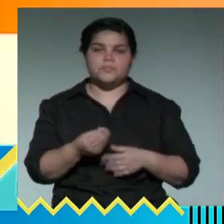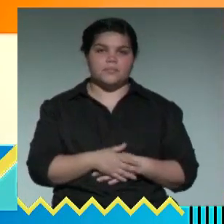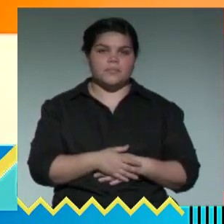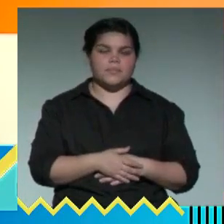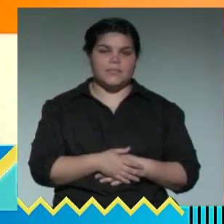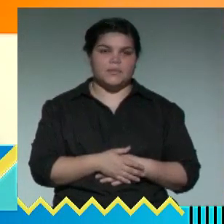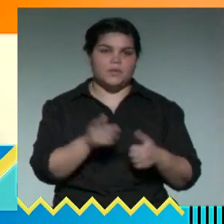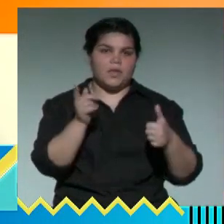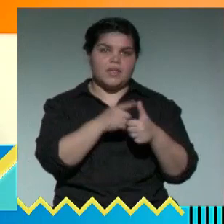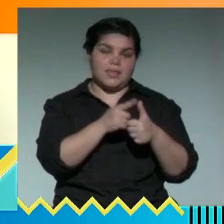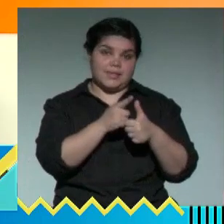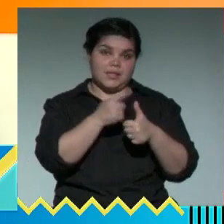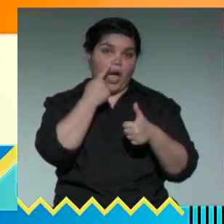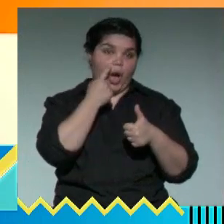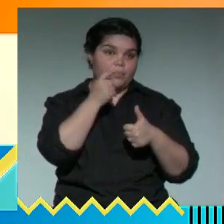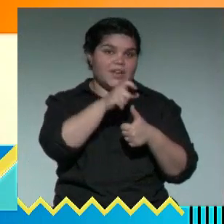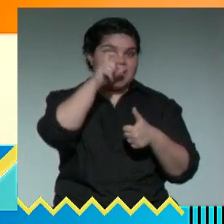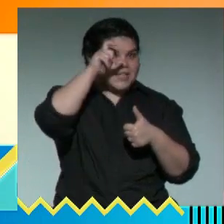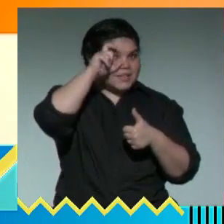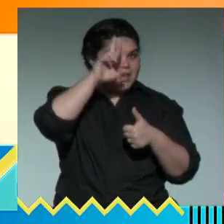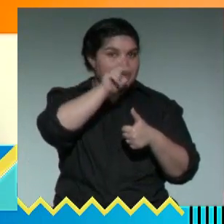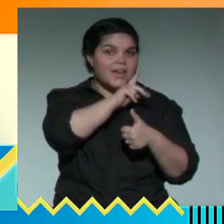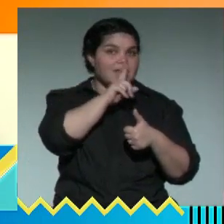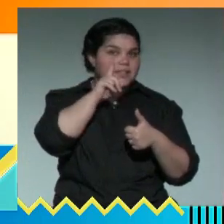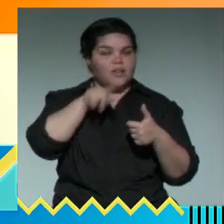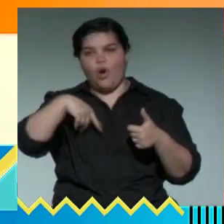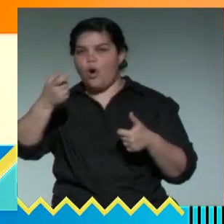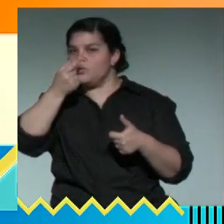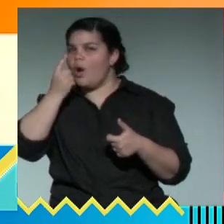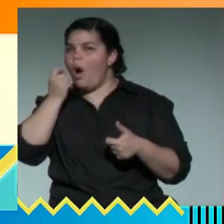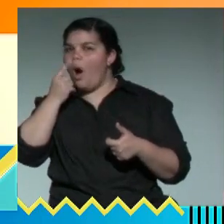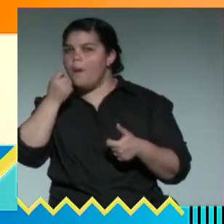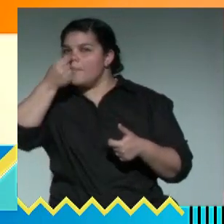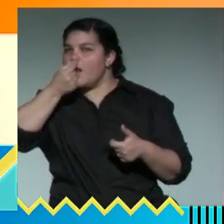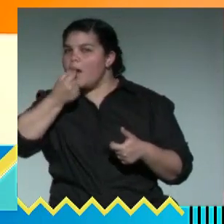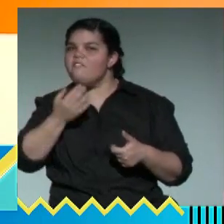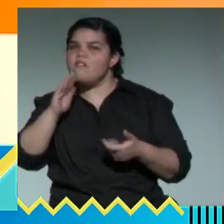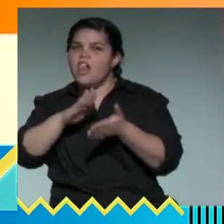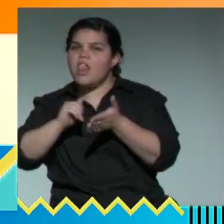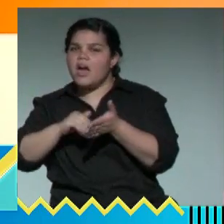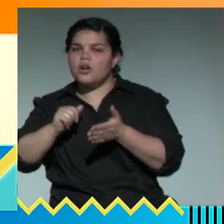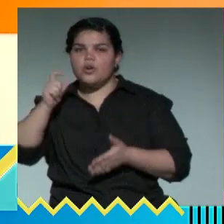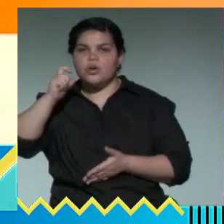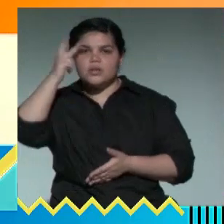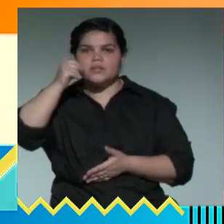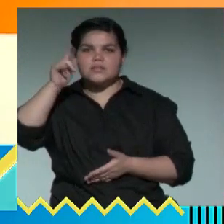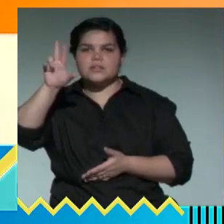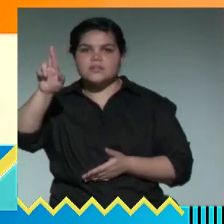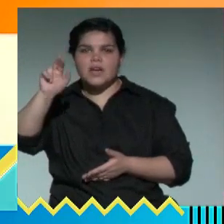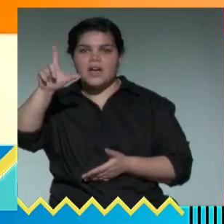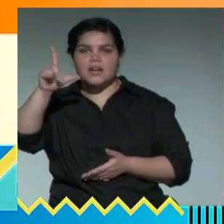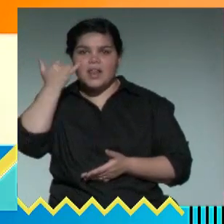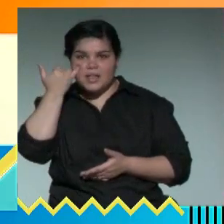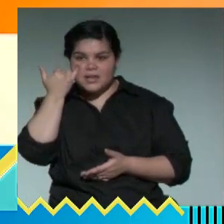ahí era donde se generaban las mayores discusiones o peleas y demás. Y Z ahí siempre